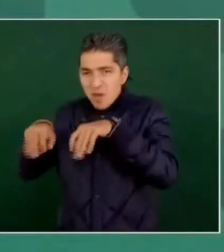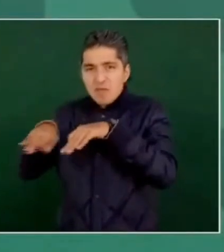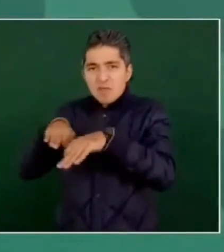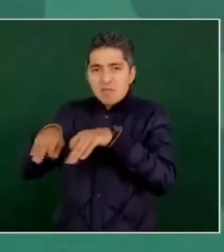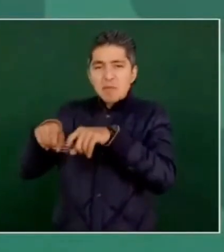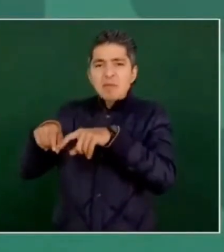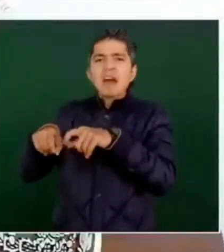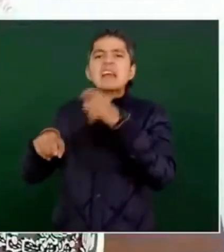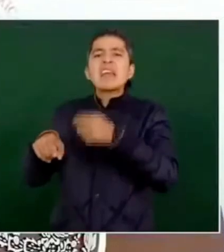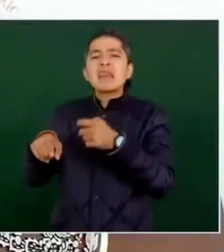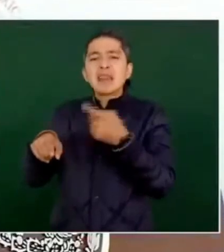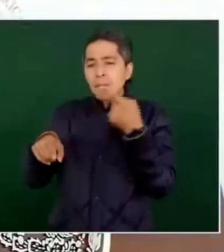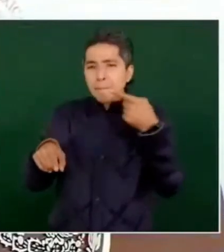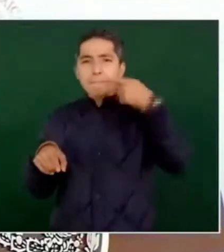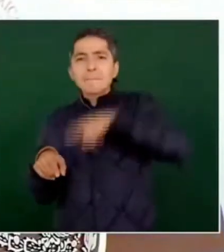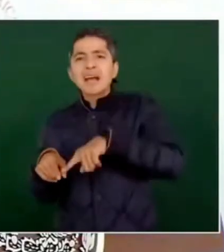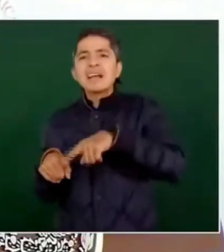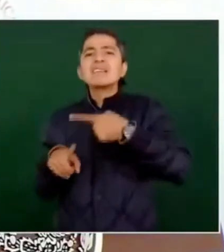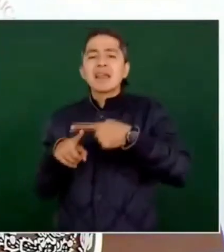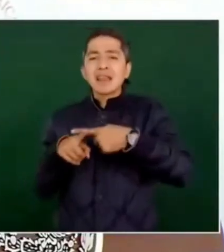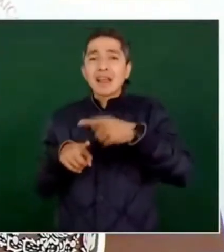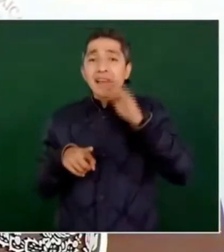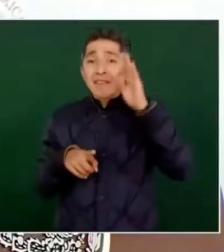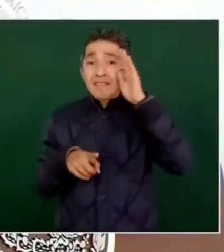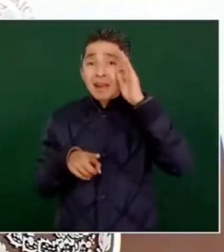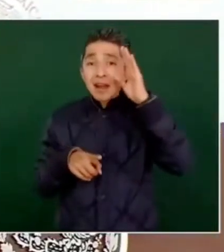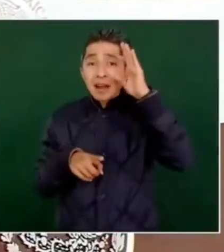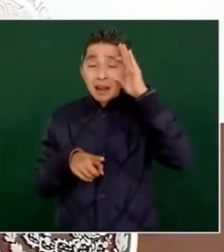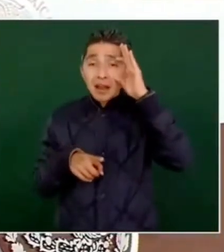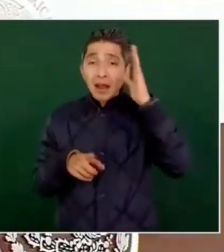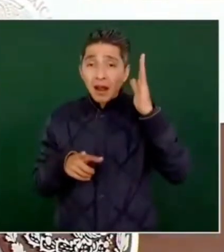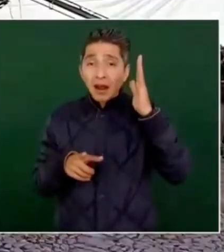mandados por Calderón